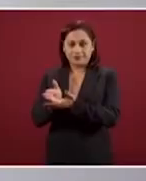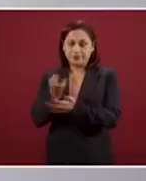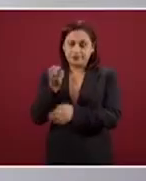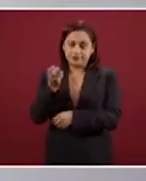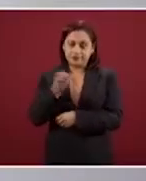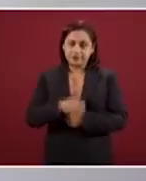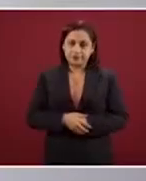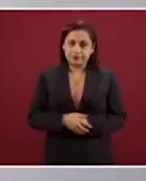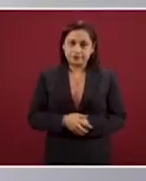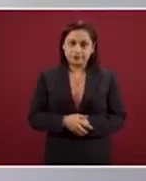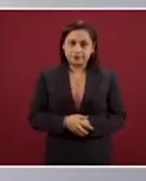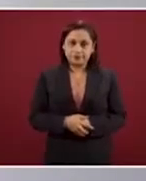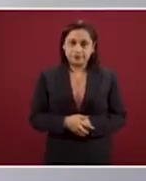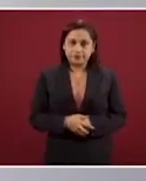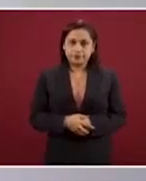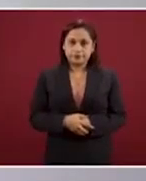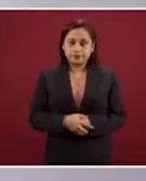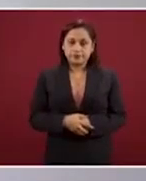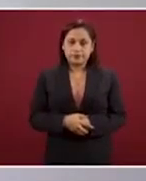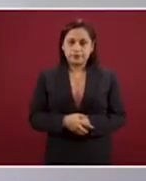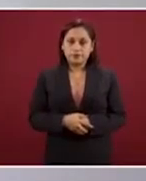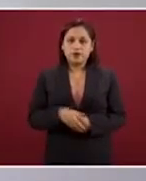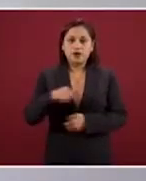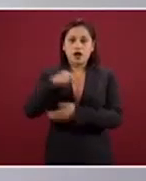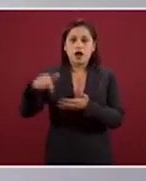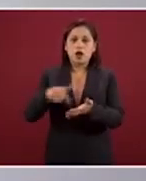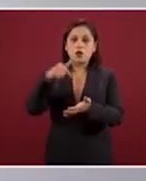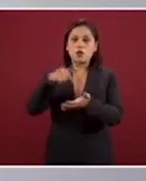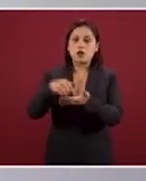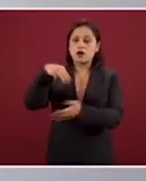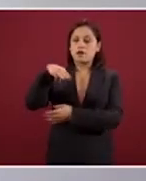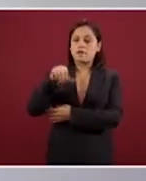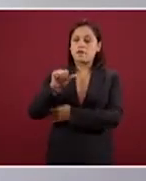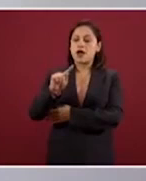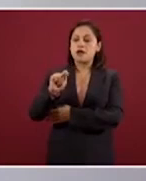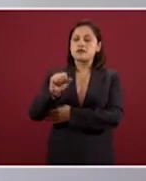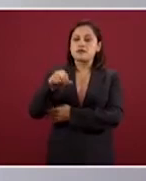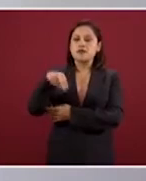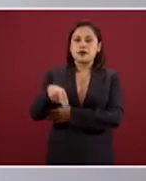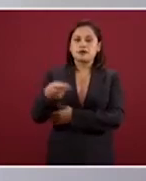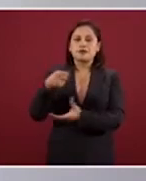Vamos a Matán, Chiapas,